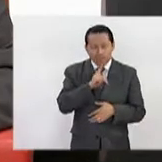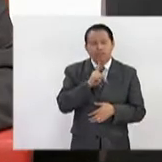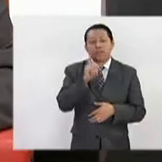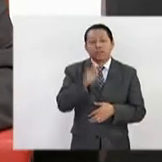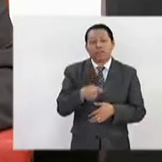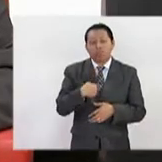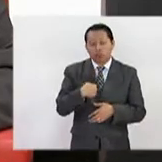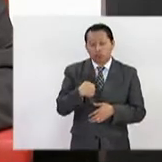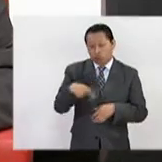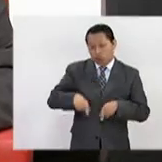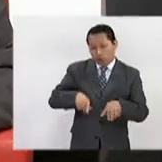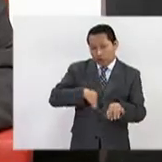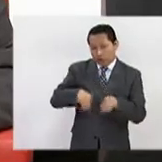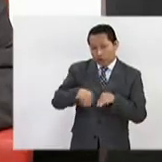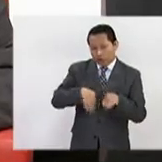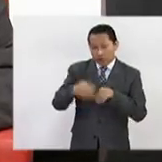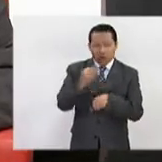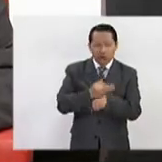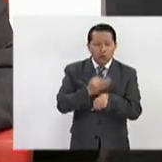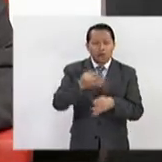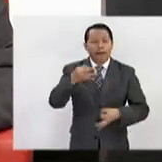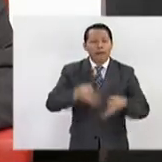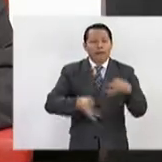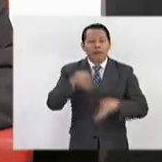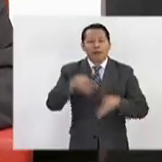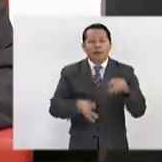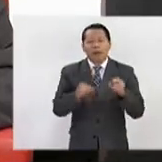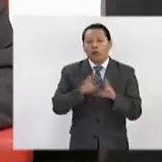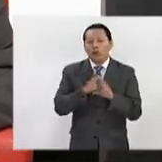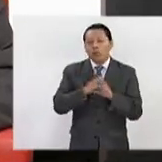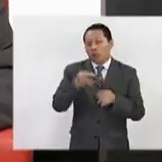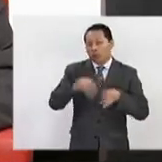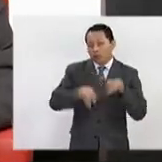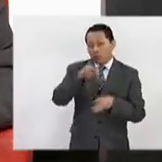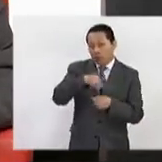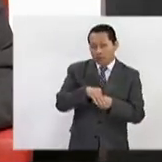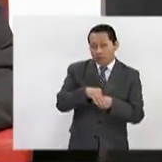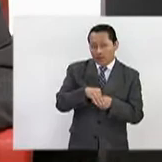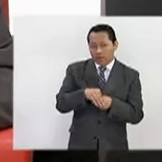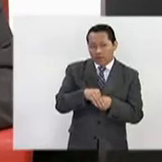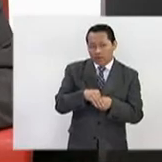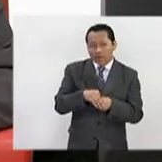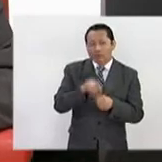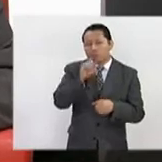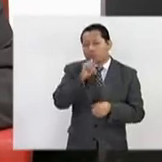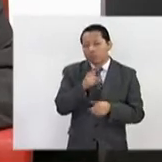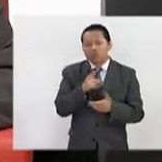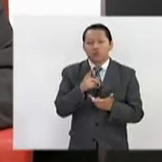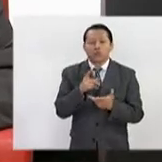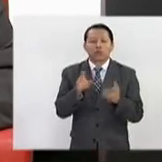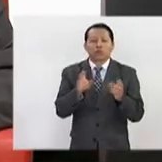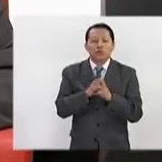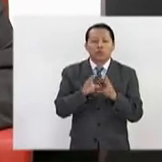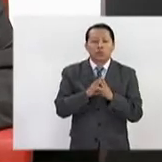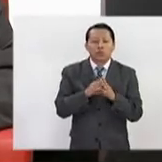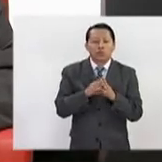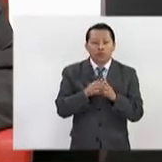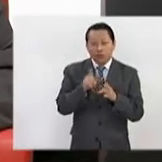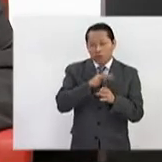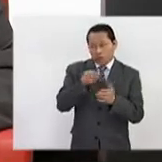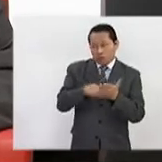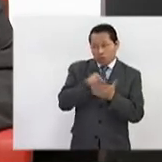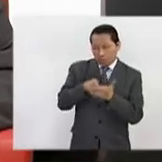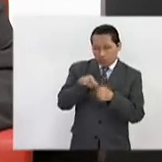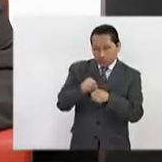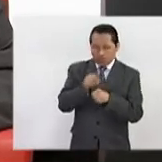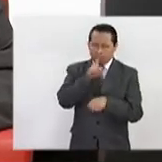ser servidor público en la actualidad de un tribunal, como es el Tribunal Electoral, no le permite llegar o aspirar a ese espacio. Yo